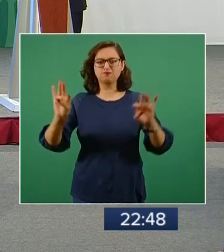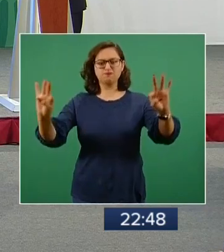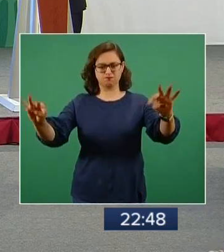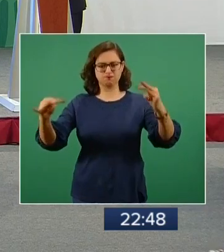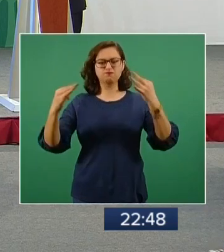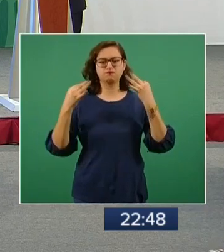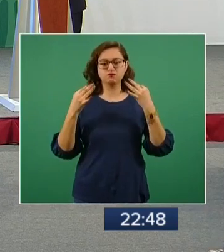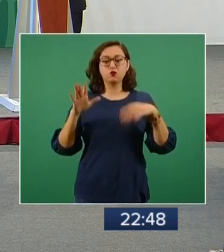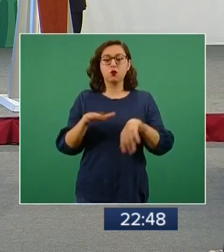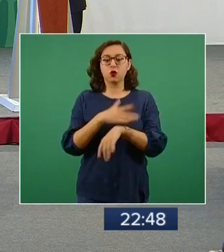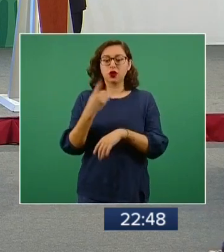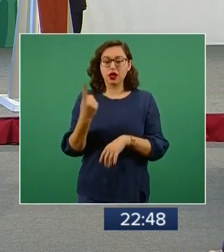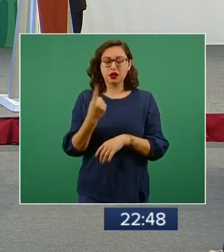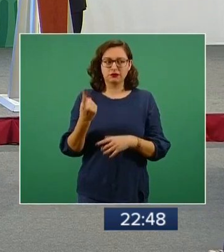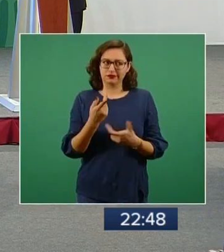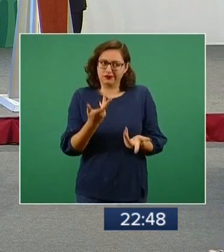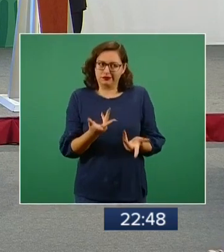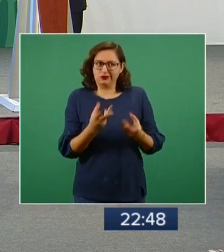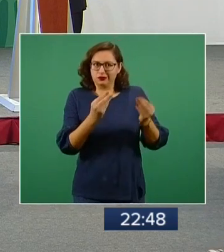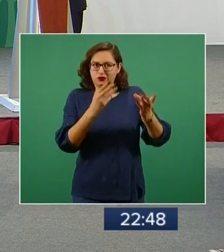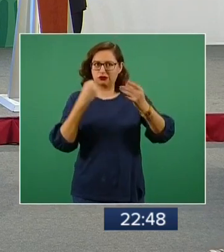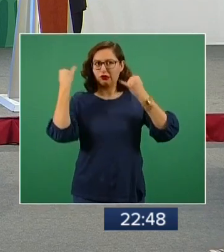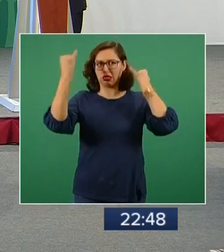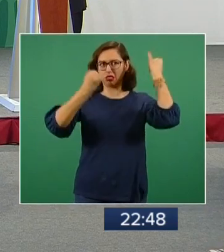reservas, pues